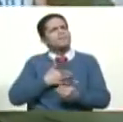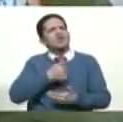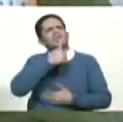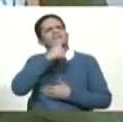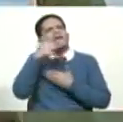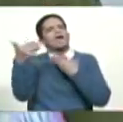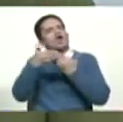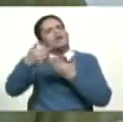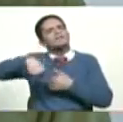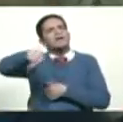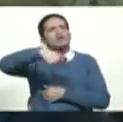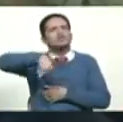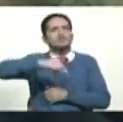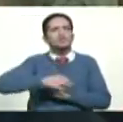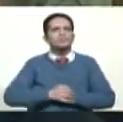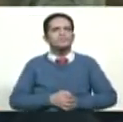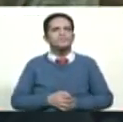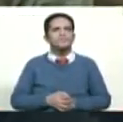contra nosotros?